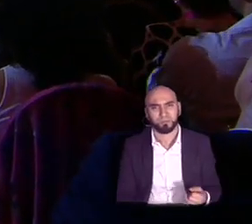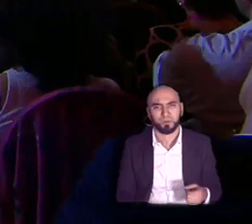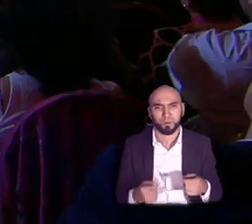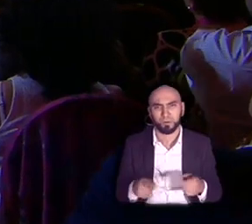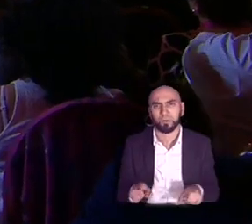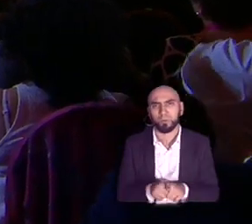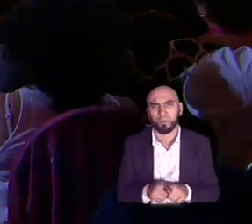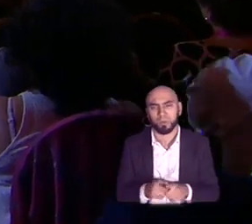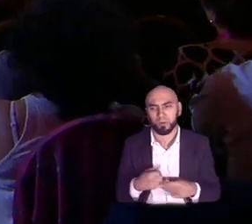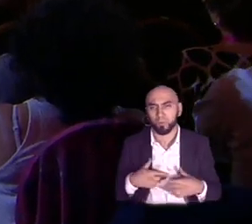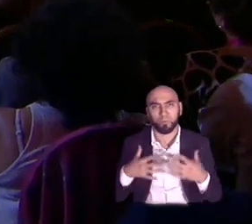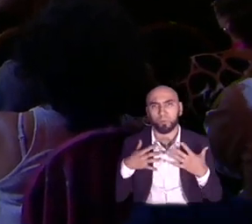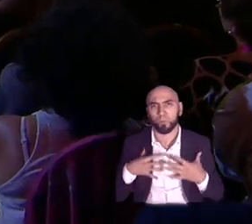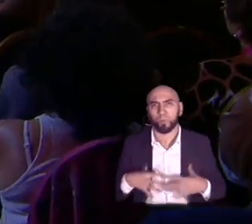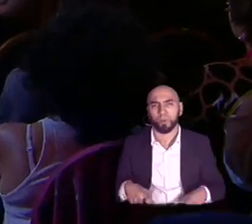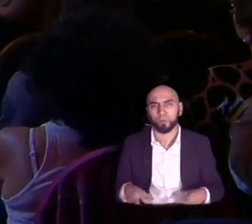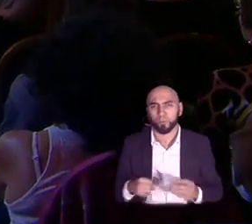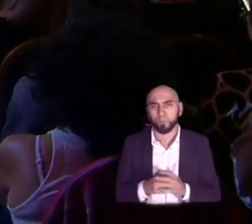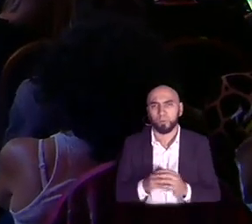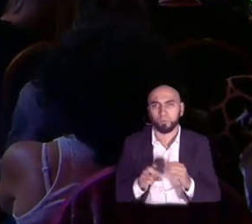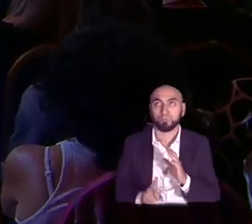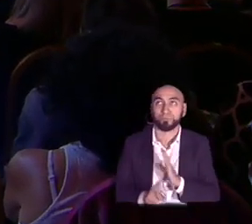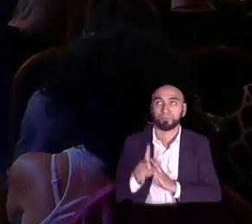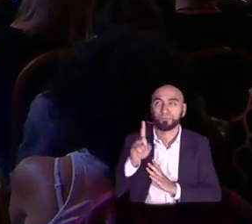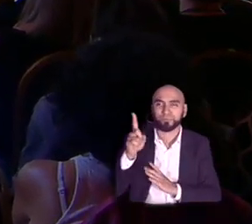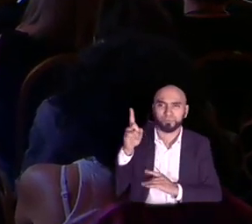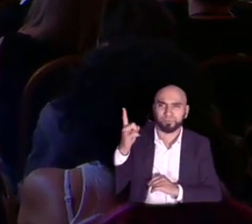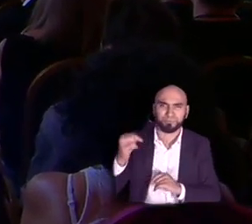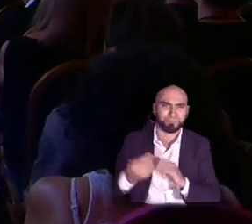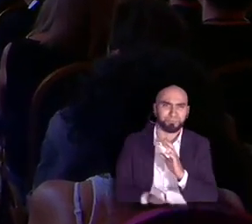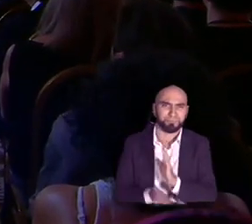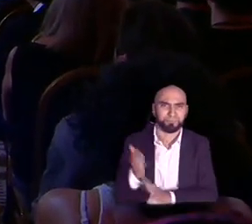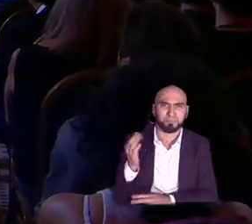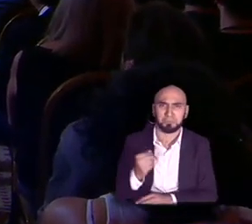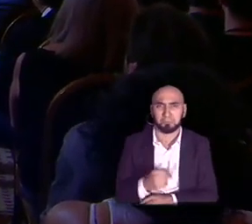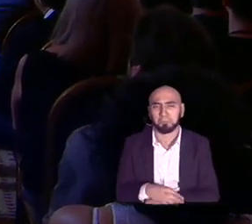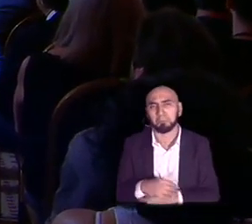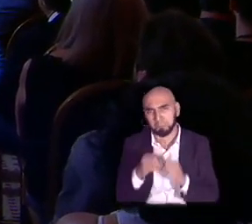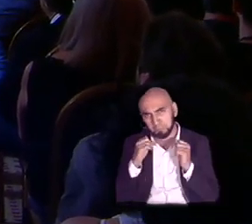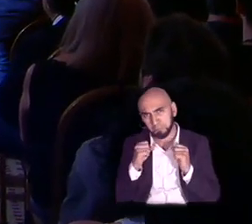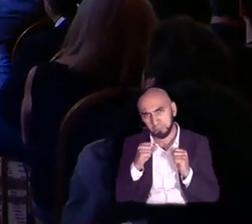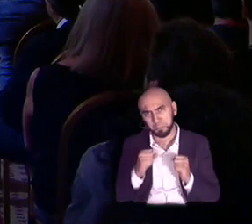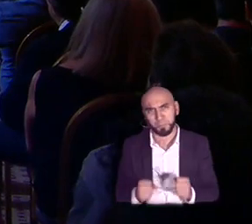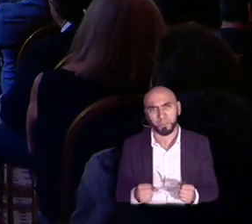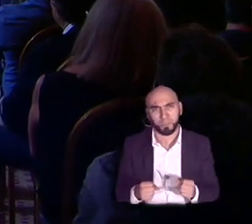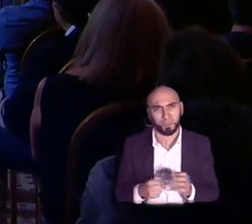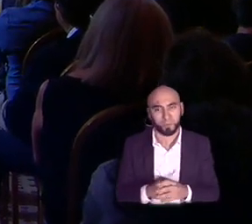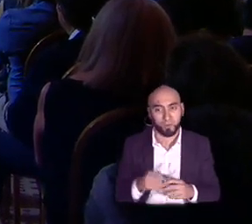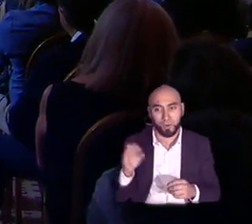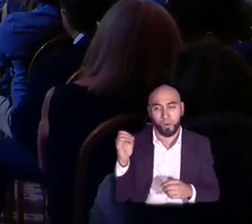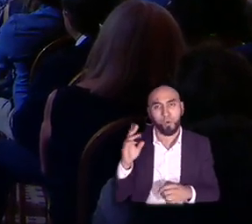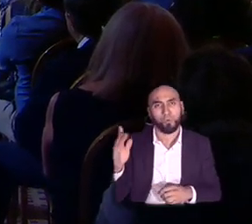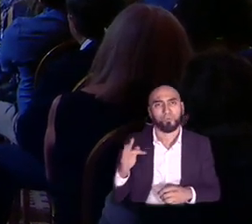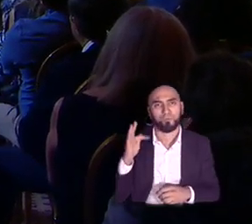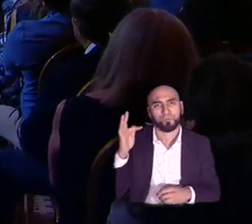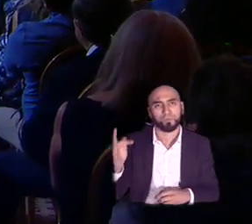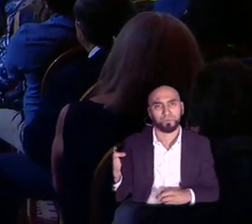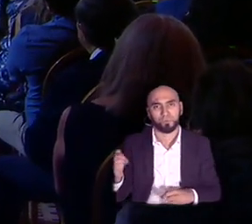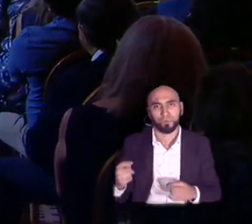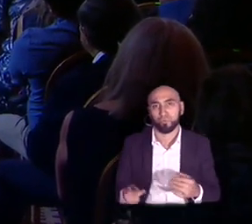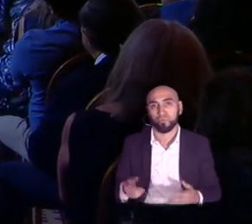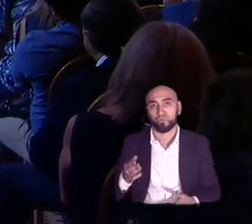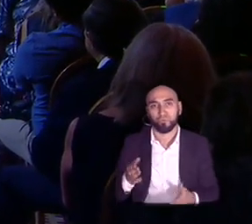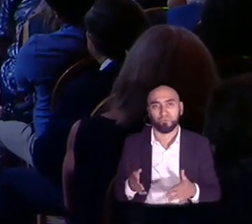sistema solar en el espacio interestelar, no es poco probable que nuestros descendientes superrobóticos lo hacen. En este